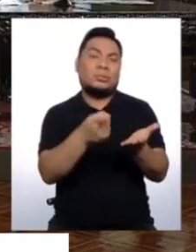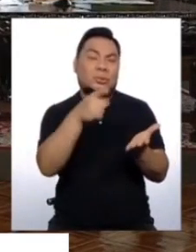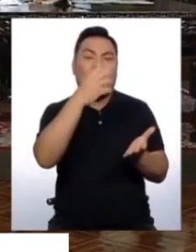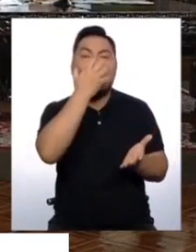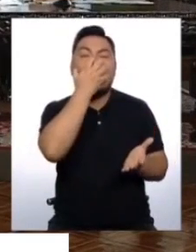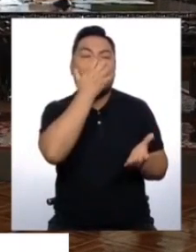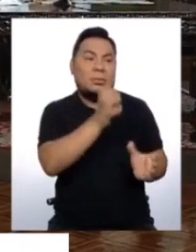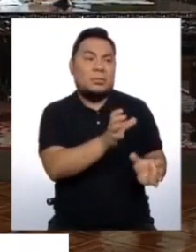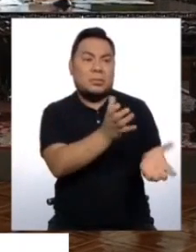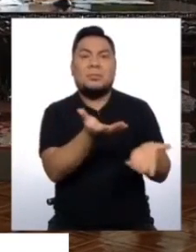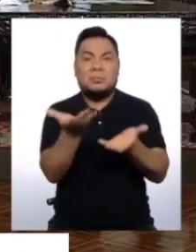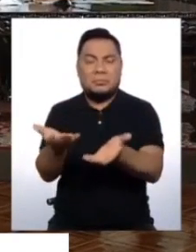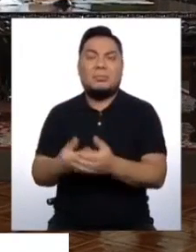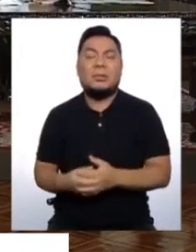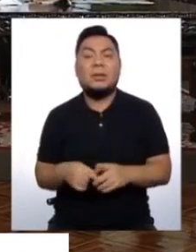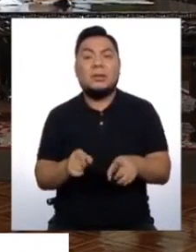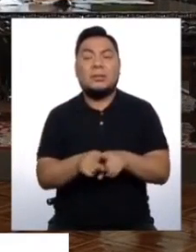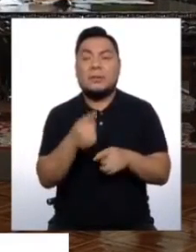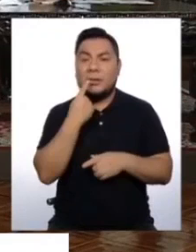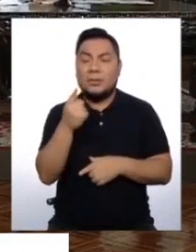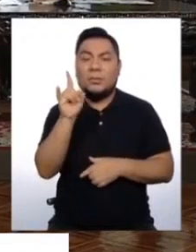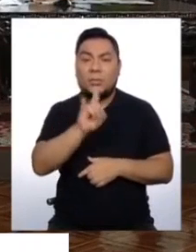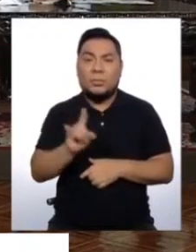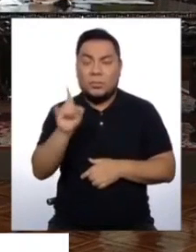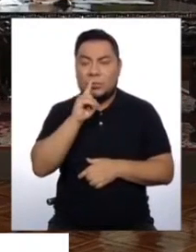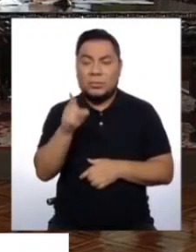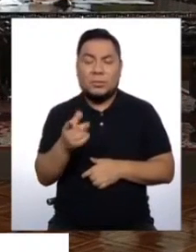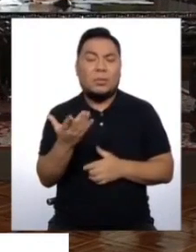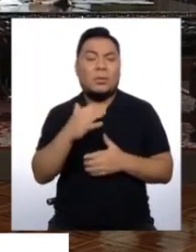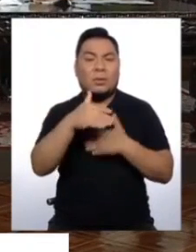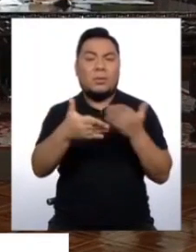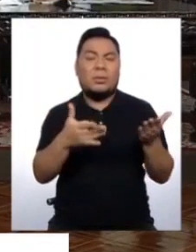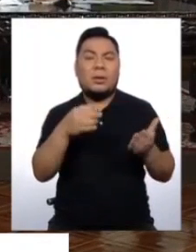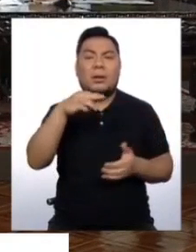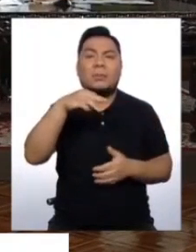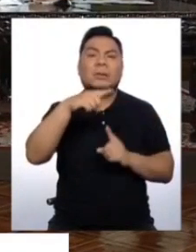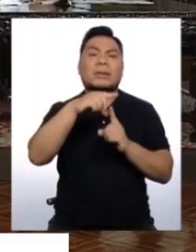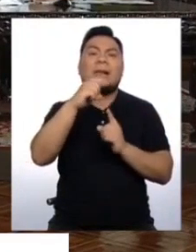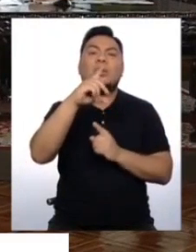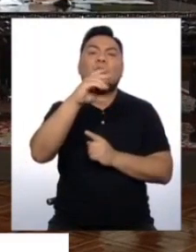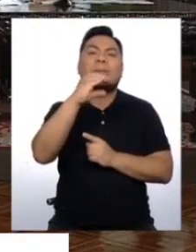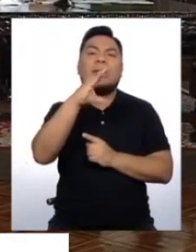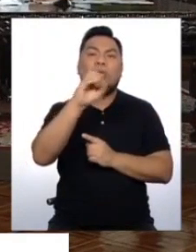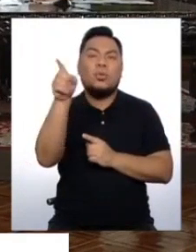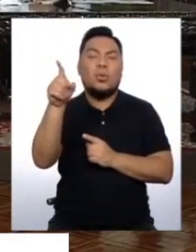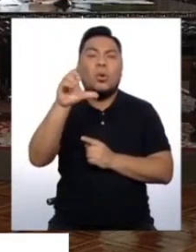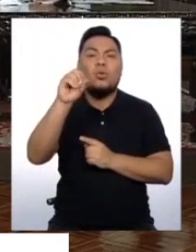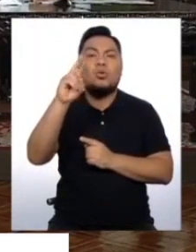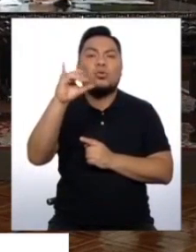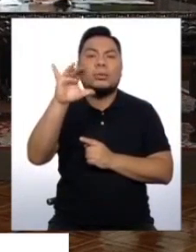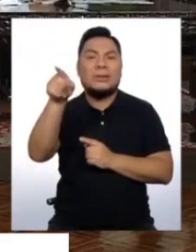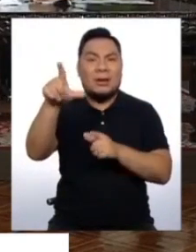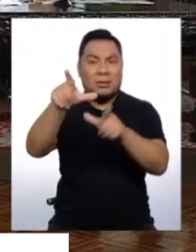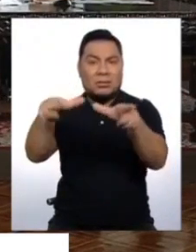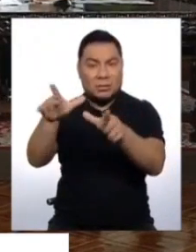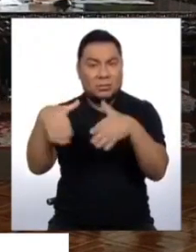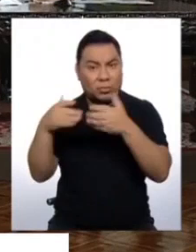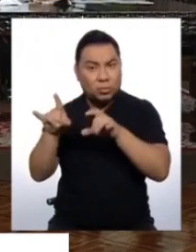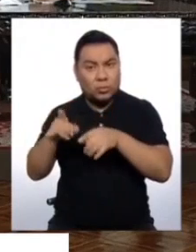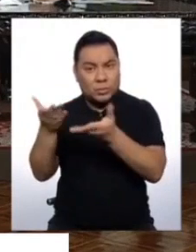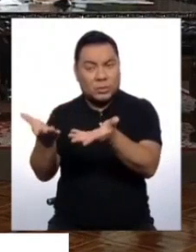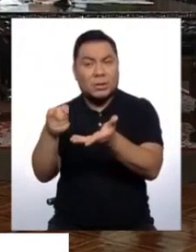de oxígeno. ¿Se considera también usar del complejo metalúrgico de La Oroya? Toda vez que esta podría